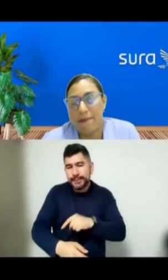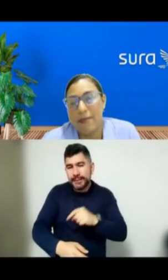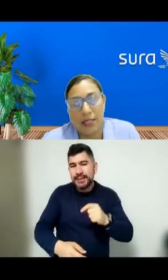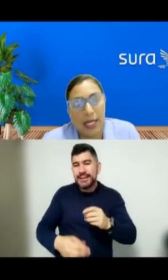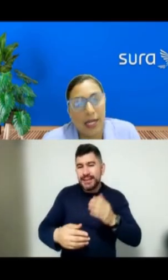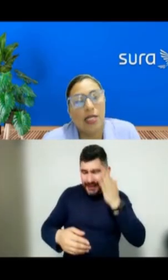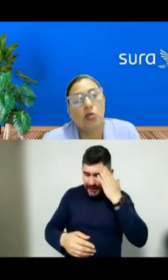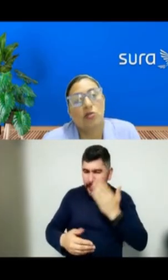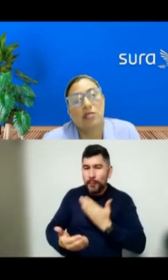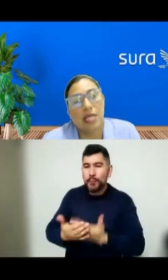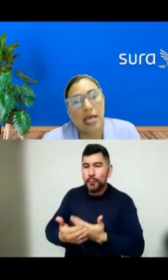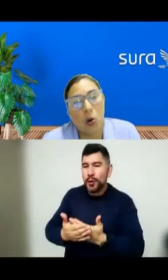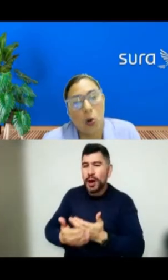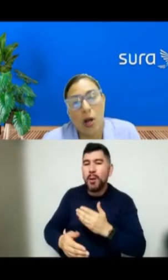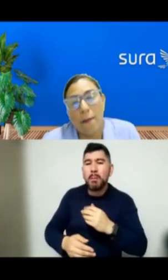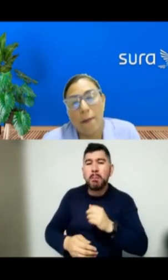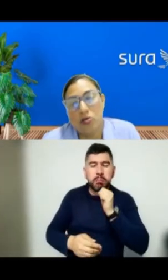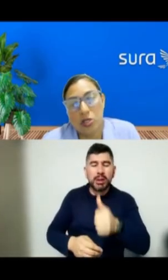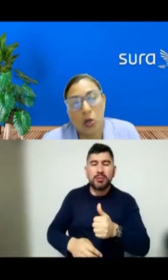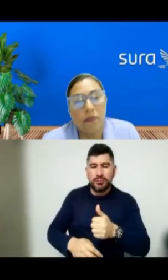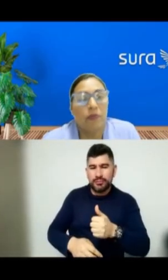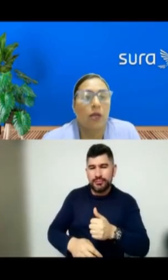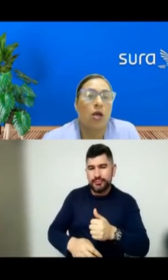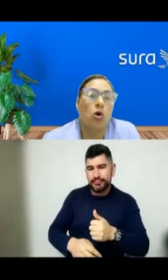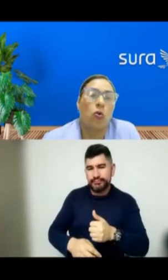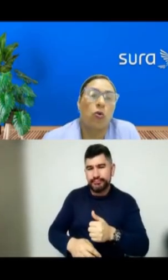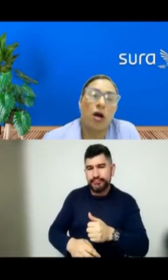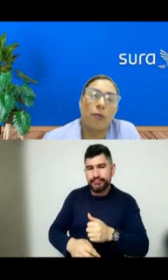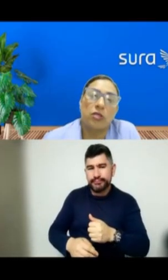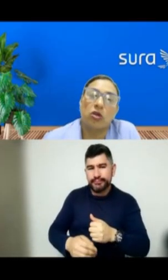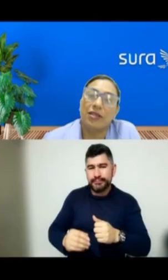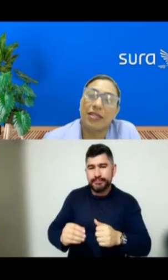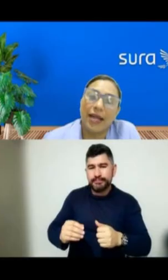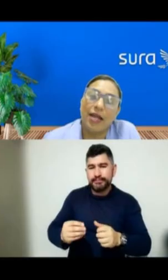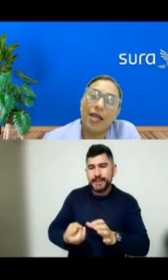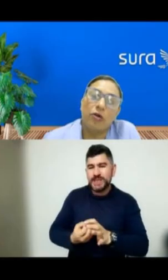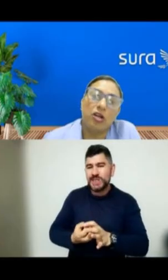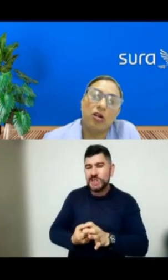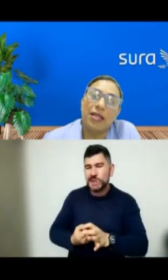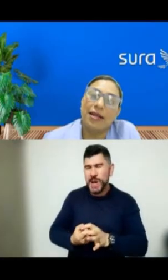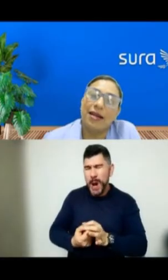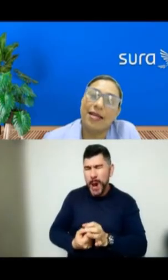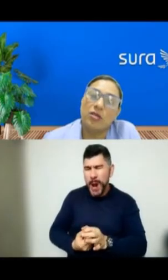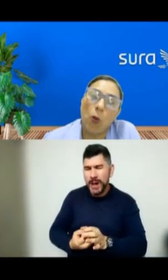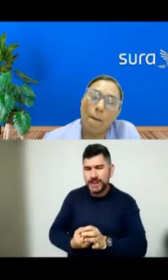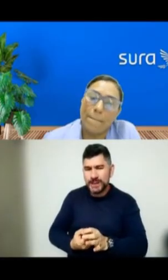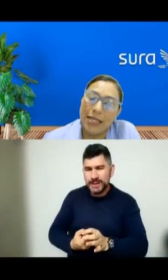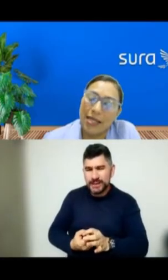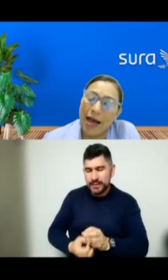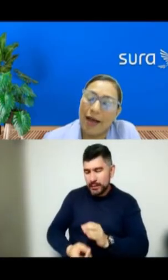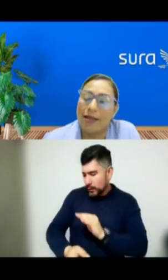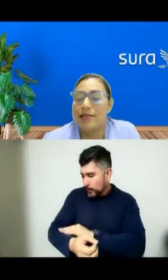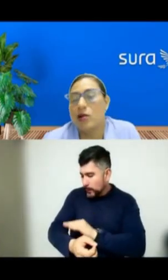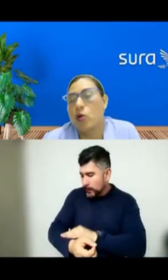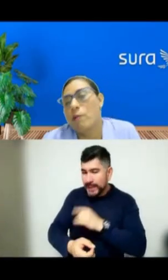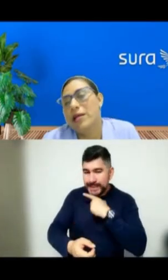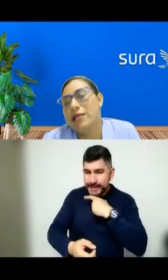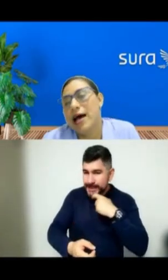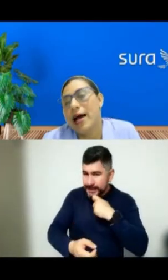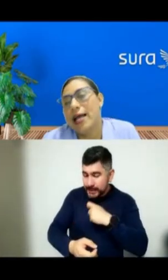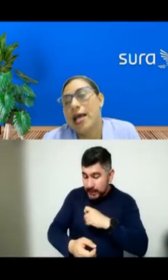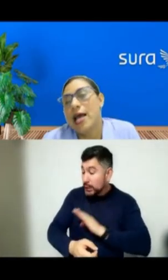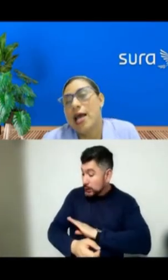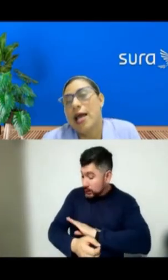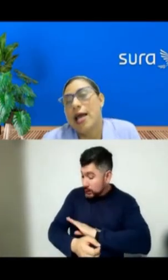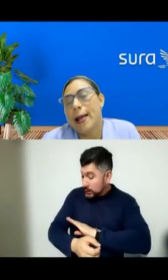más, las bacterias. Entonces seco con un apósito, cubro con apósito estéril y posteriormente realizo un vendaje, es decir,